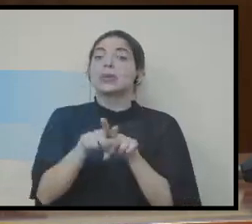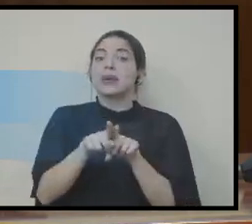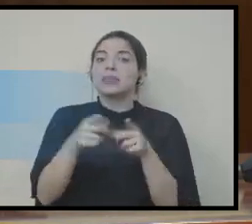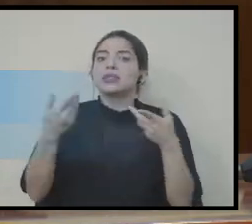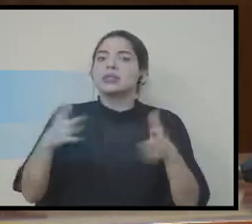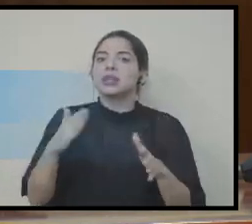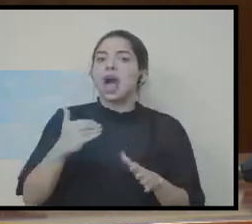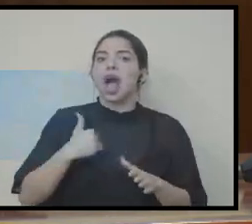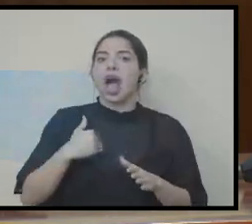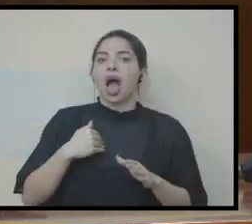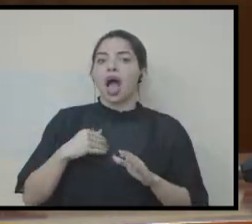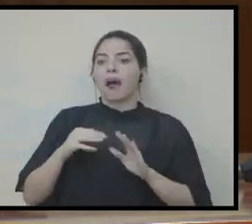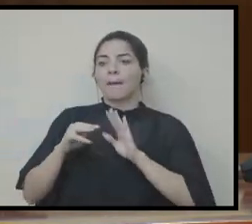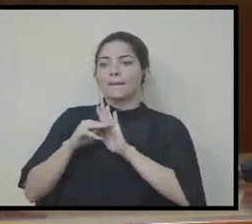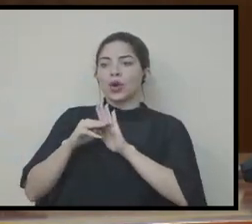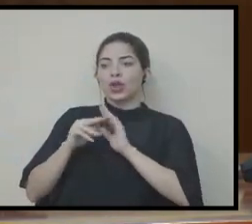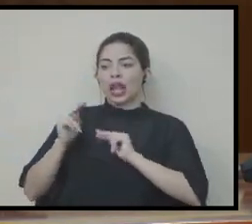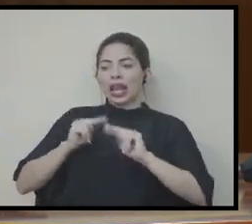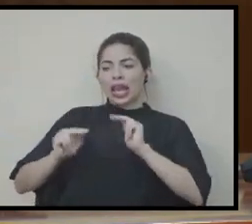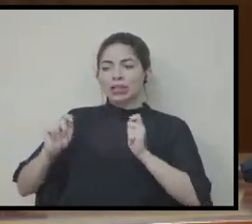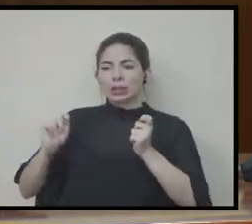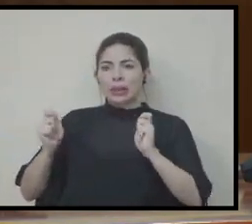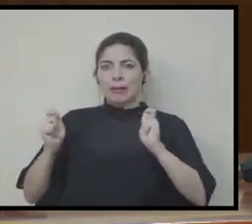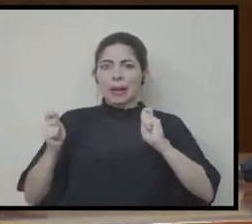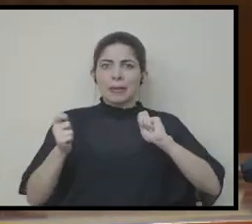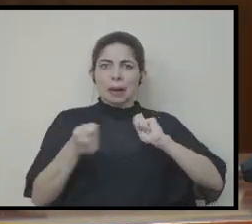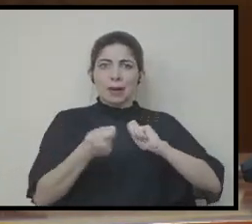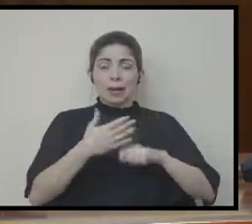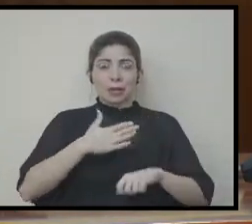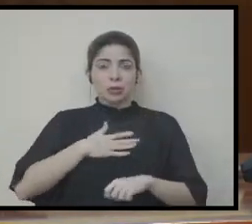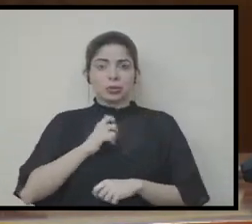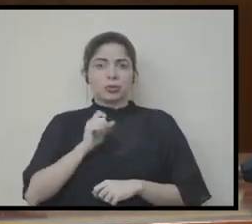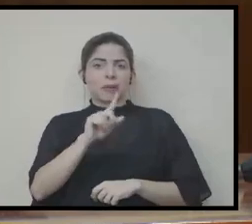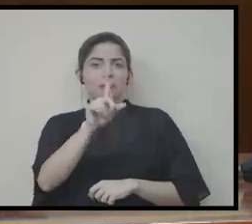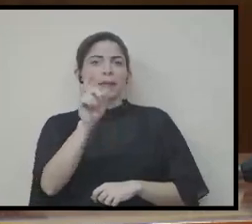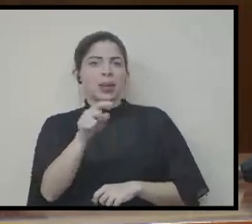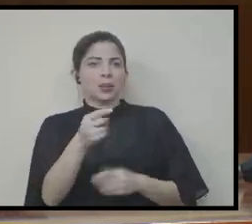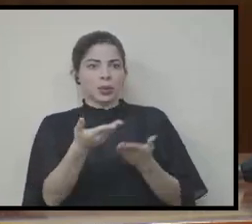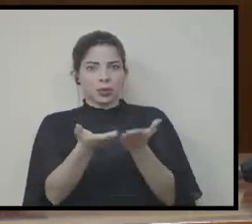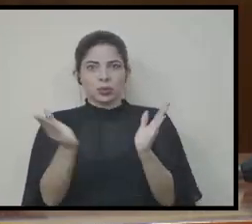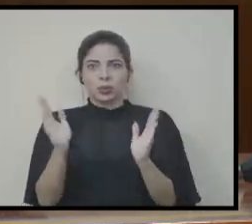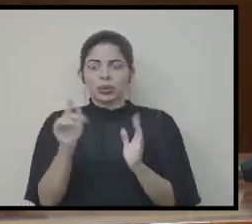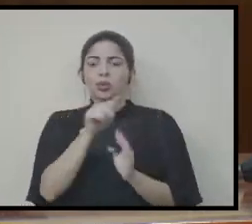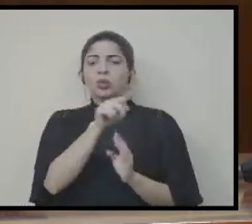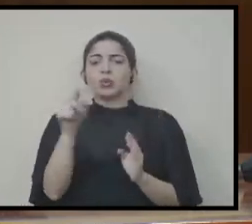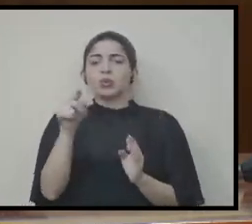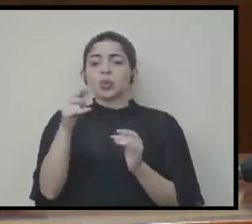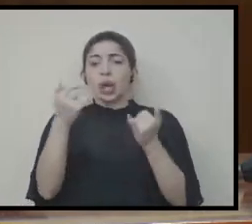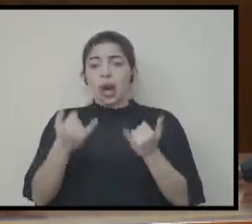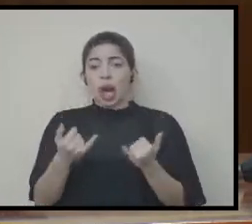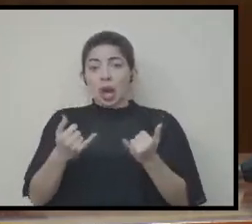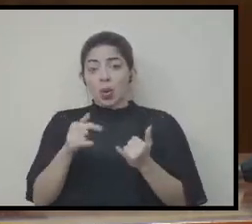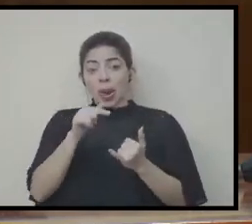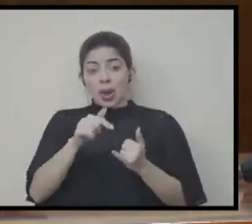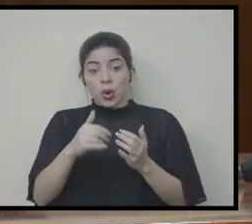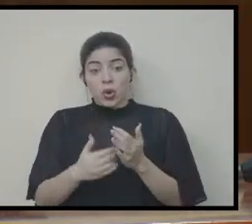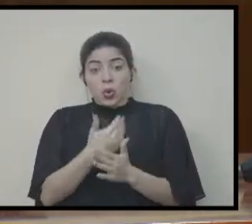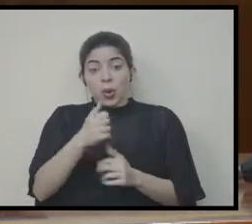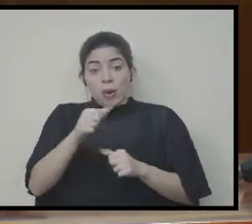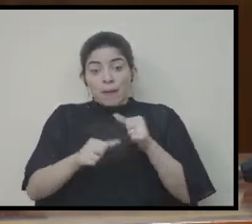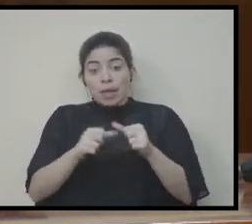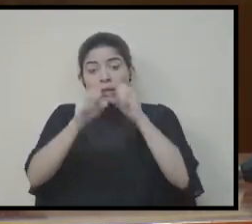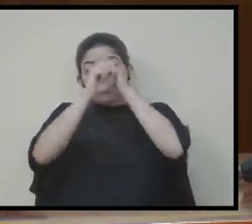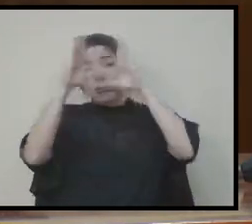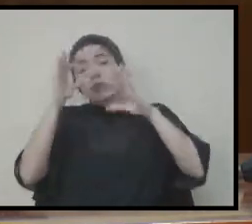tiene todo un modelo de reconversión de negocios. Yo la pregunta que tenía para todos es, ¿a dónde ve su empresa, ese emprendimiento en el